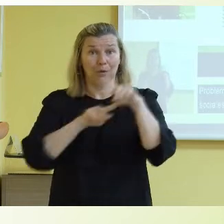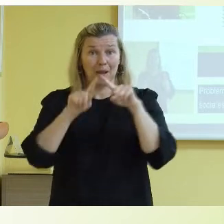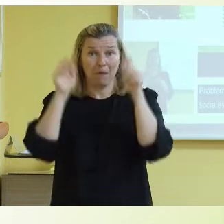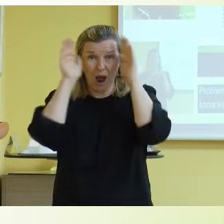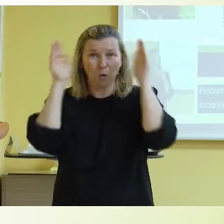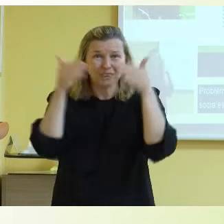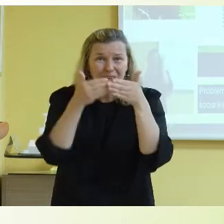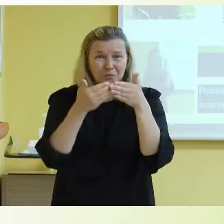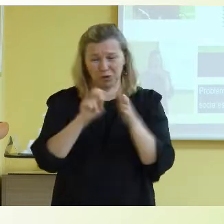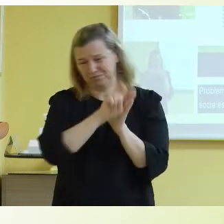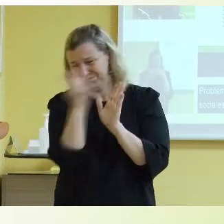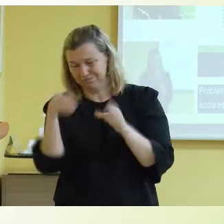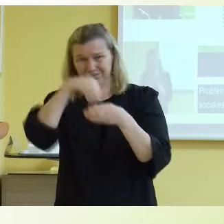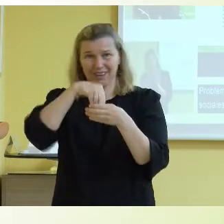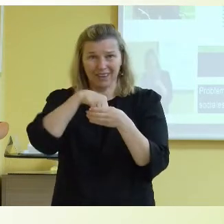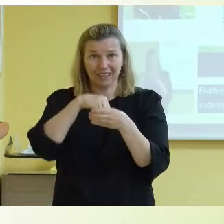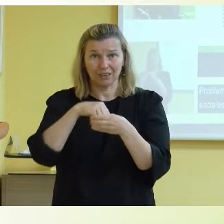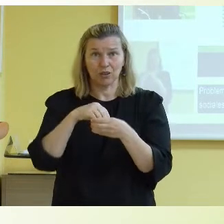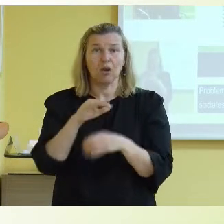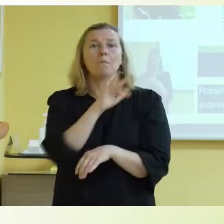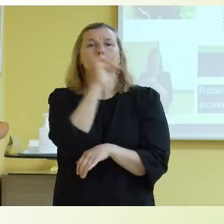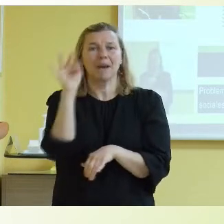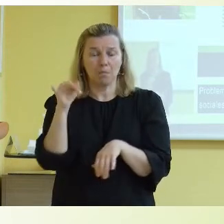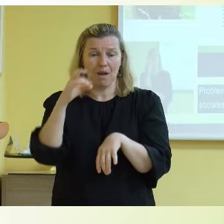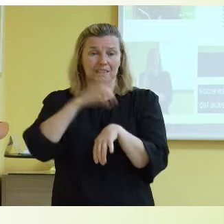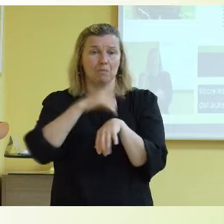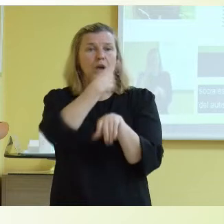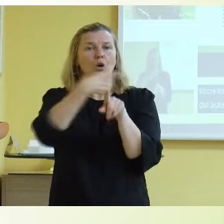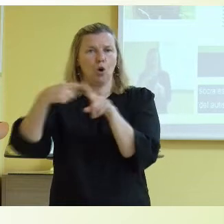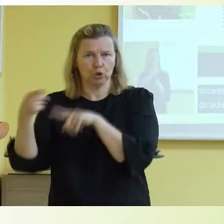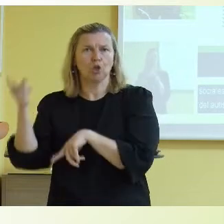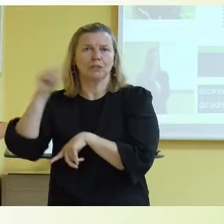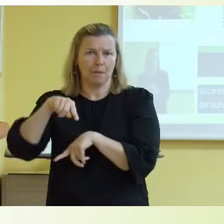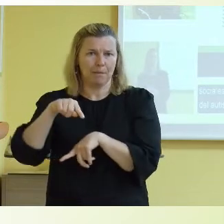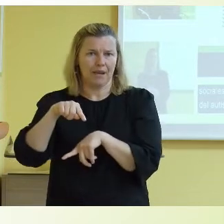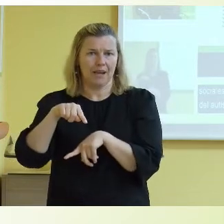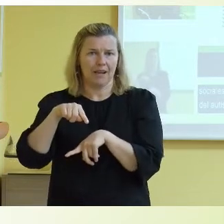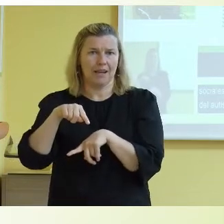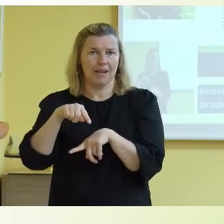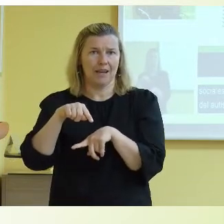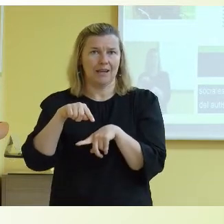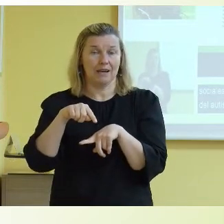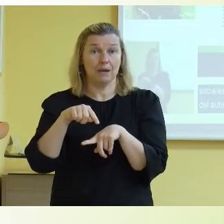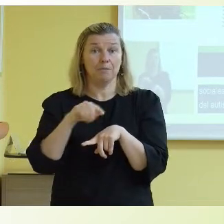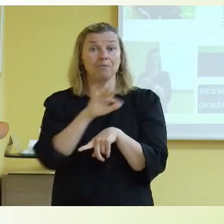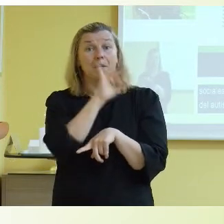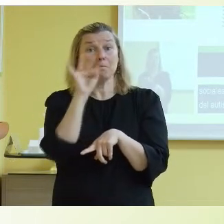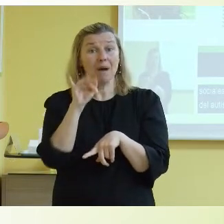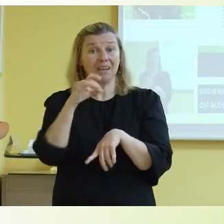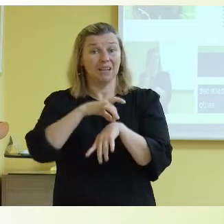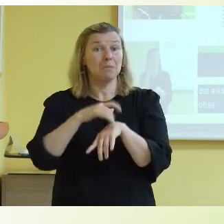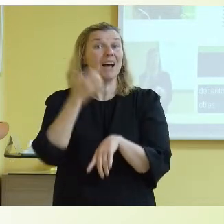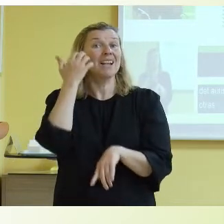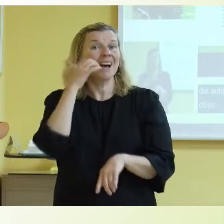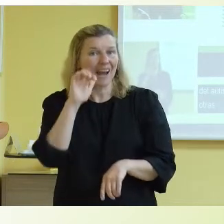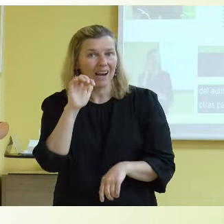otras enfermedades que no tienen nada que ver con otras patologías que no tienen nada que ver con los trastornos del espectro del autismo, y muchas enfermedades raras que en su